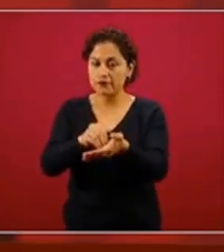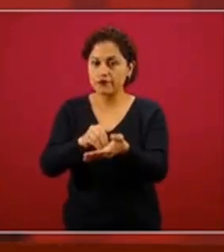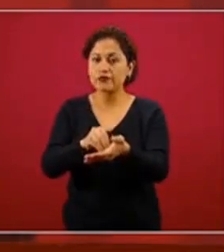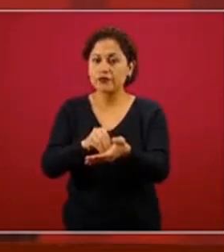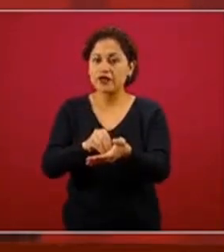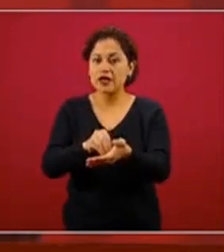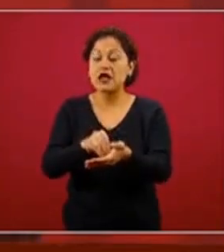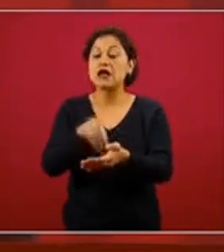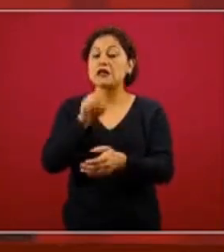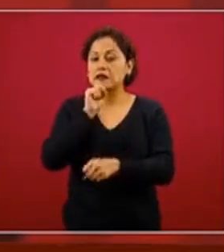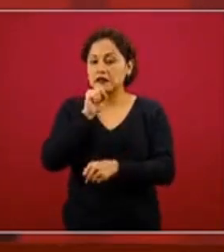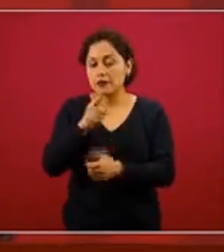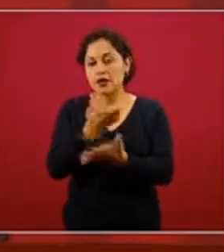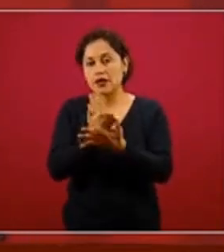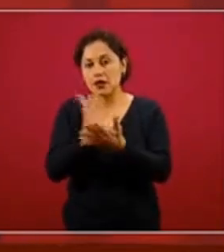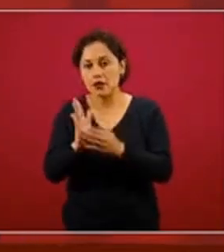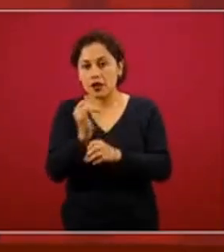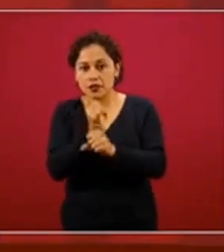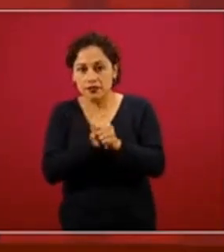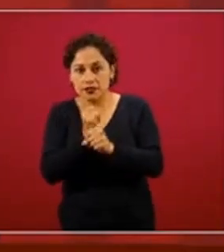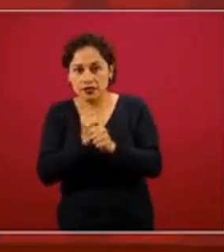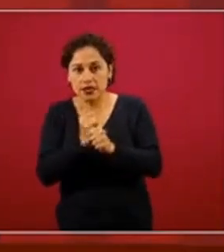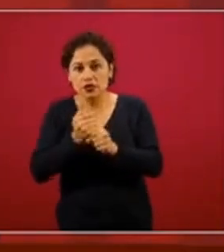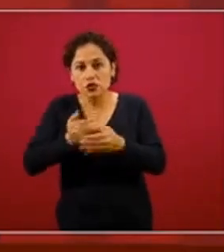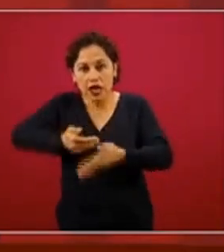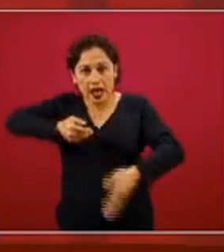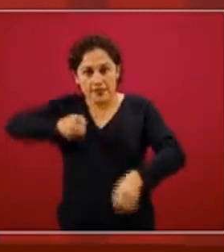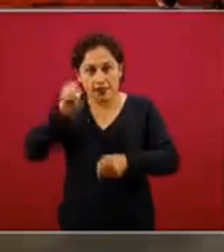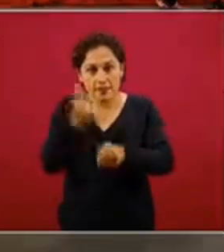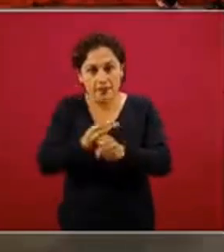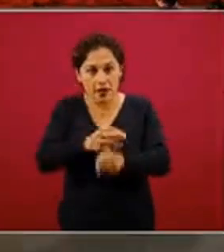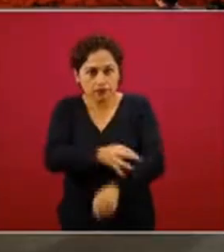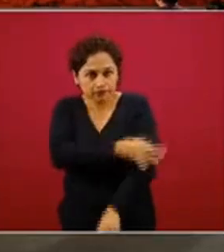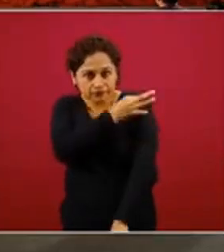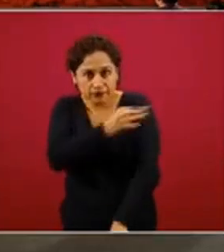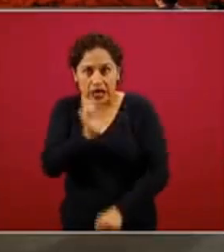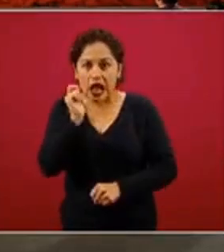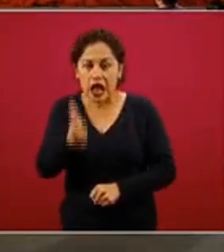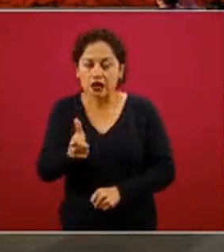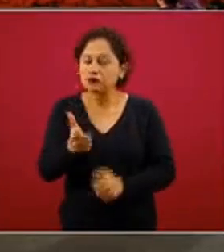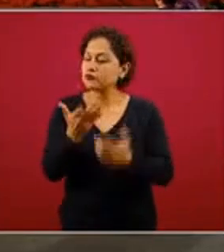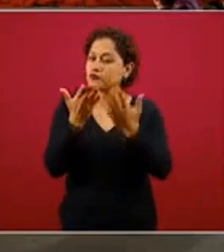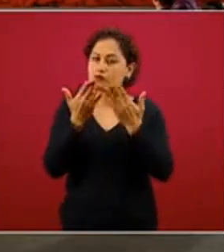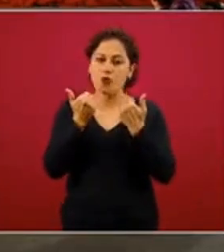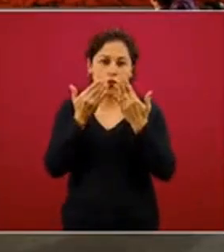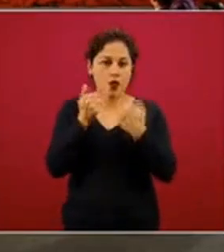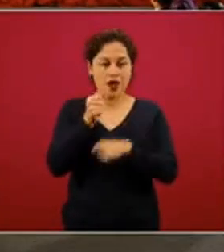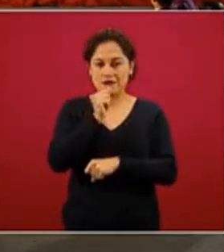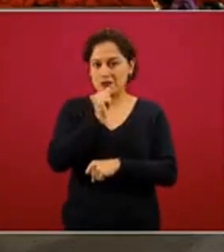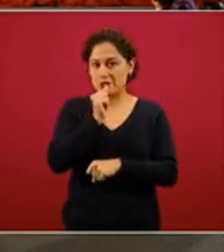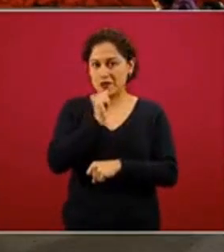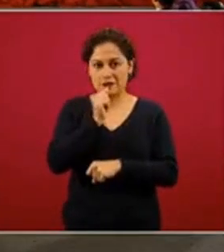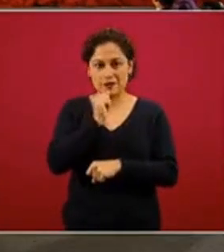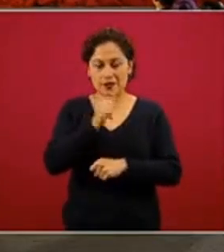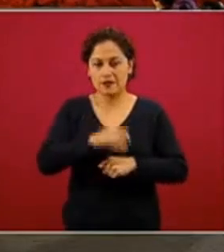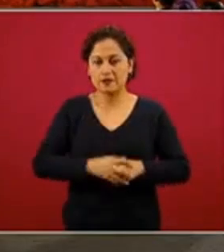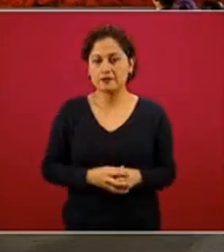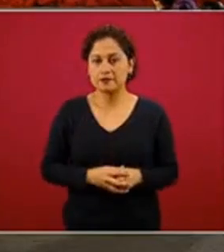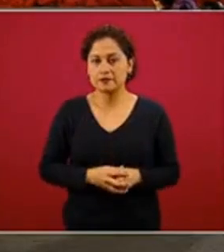todavía más complicado. No existe por eso una propuesta novedosa. Gracias, doctor. Adelante,